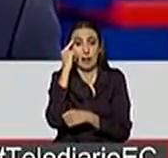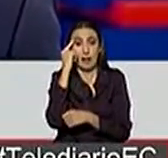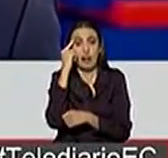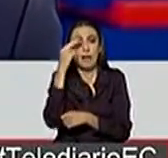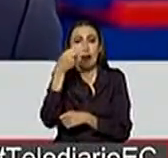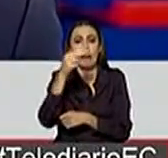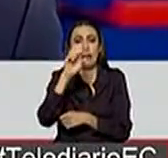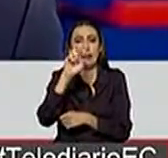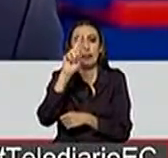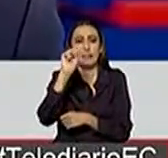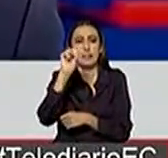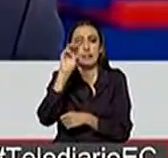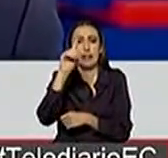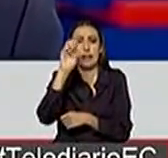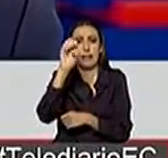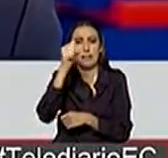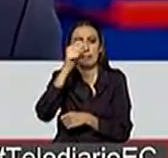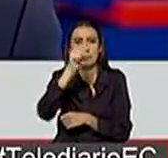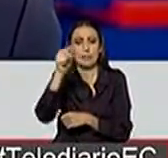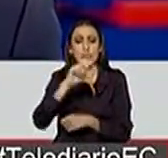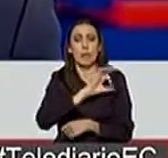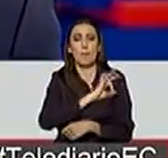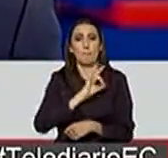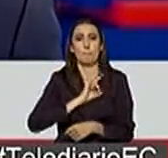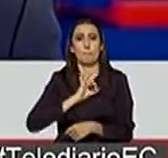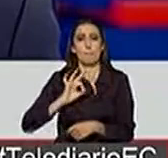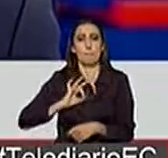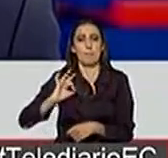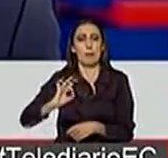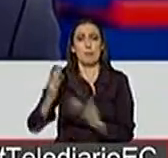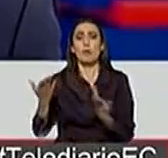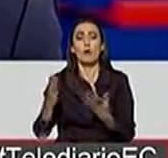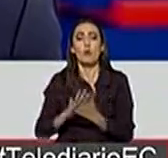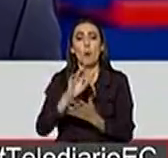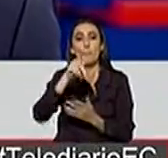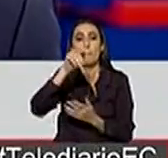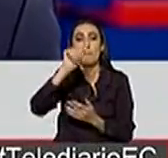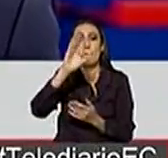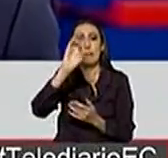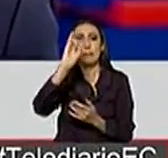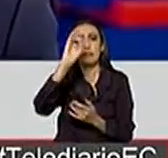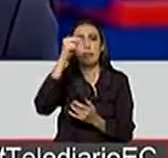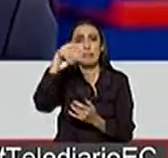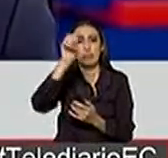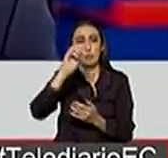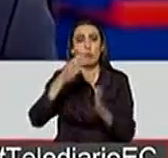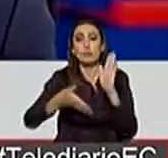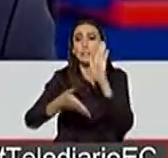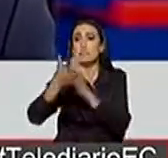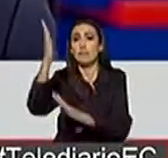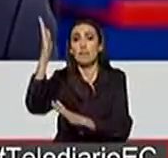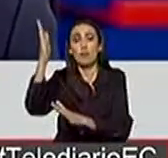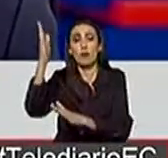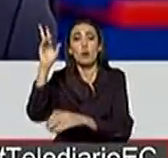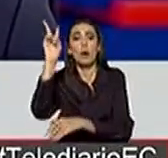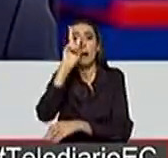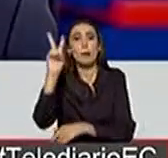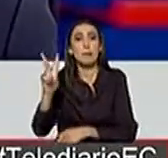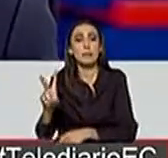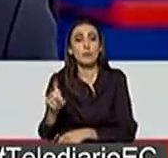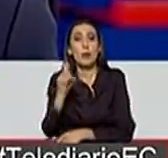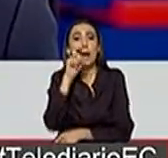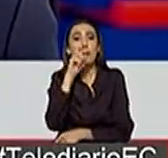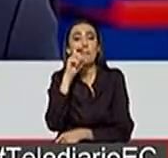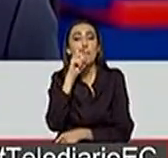pavón y patiño acudieron prestos a venezuela a caracas para entrevistarse con el tirano con el sátrapa que